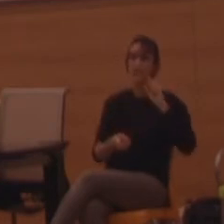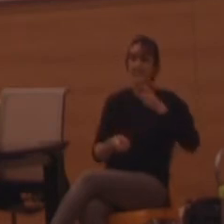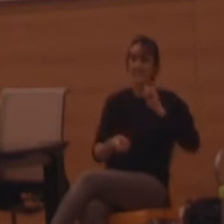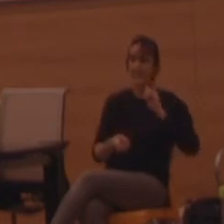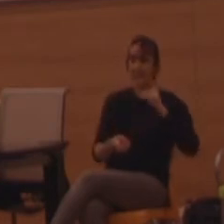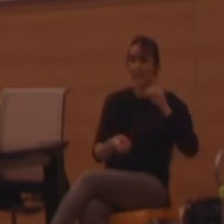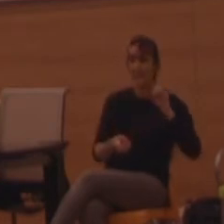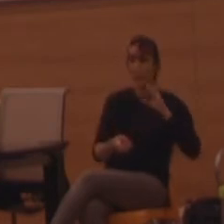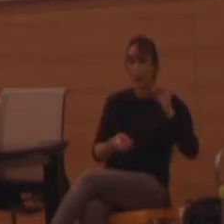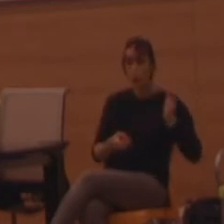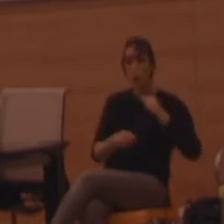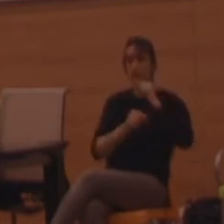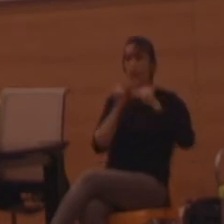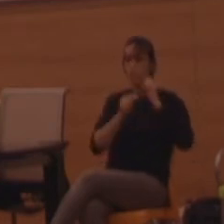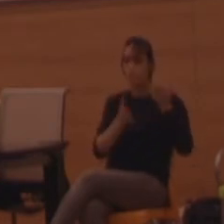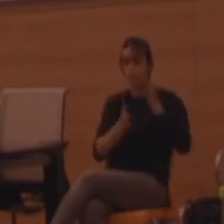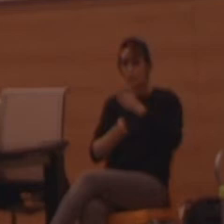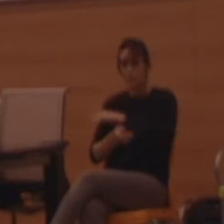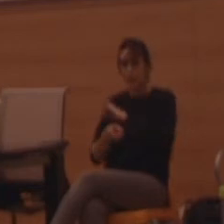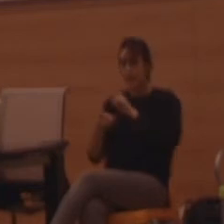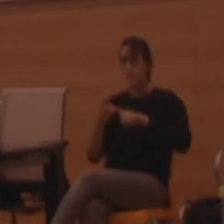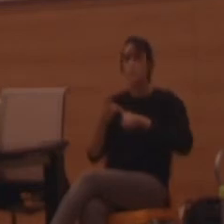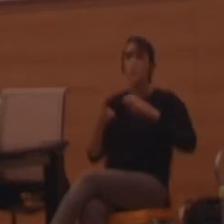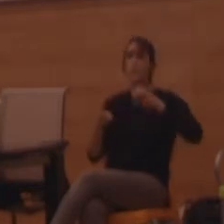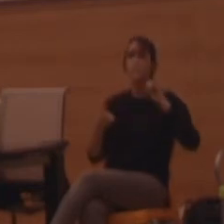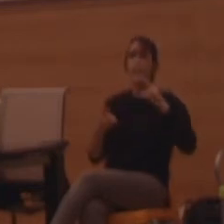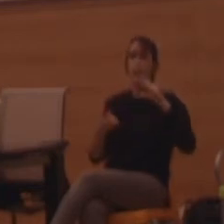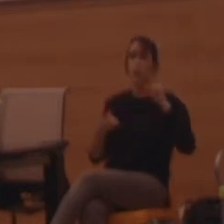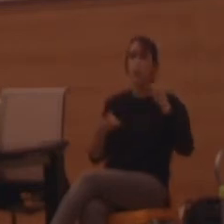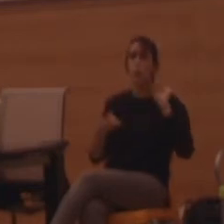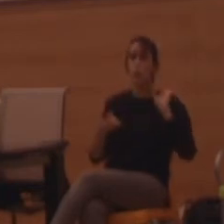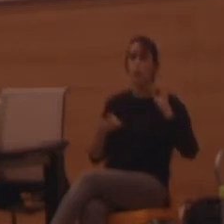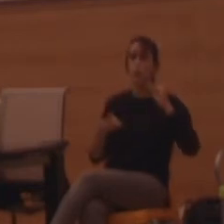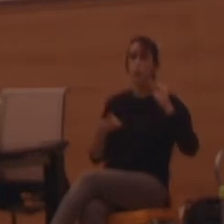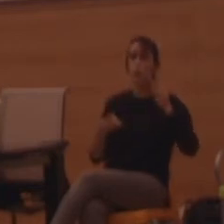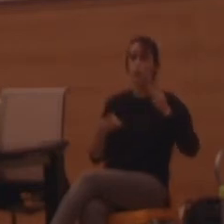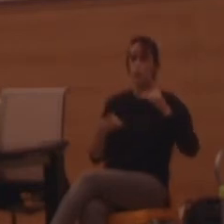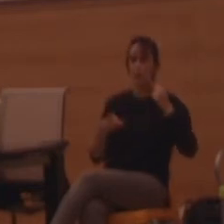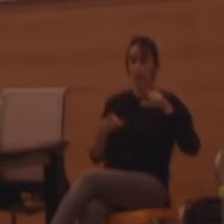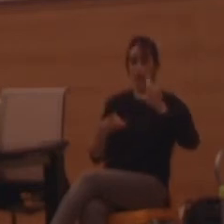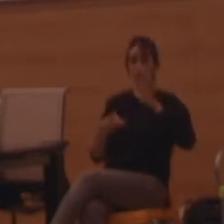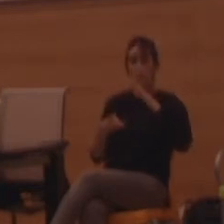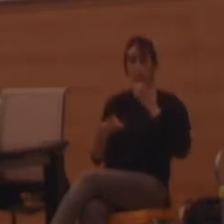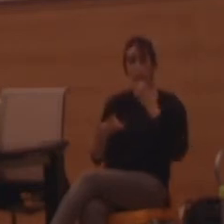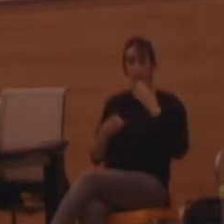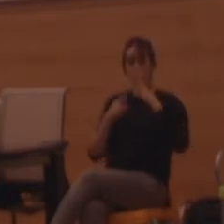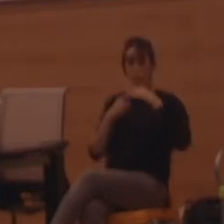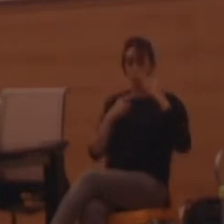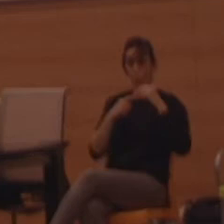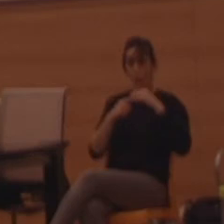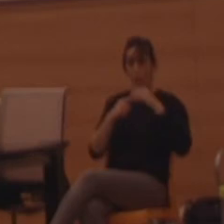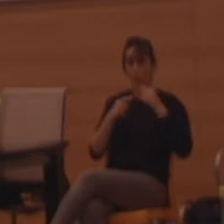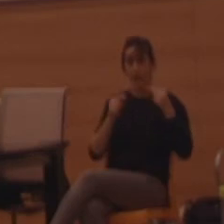de gérmenes, el nitrofural, que es poco activo frente a pseudomonas y gérmenes gran